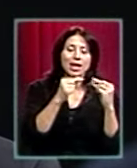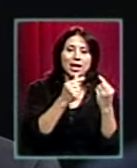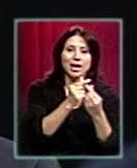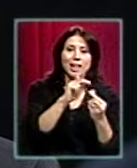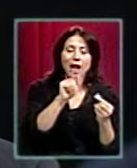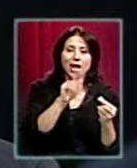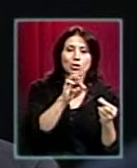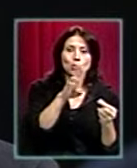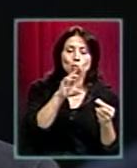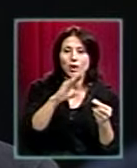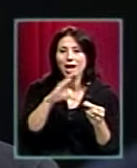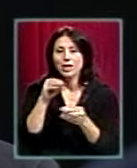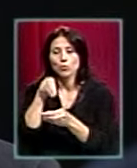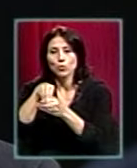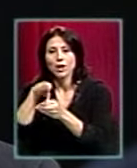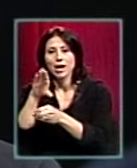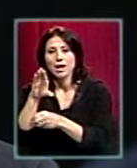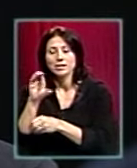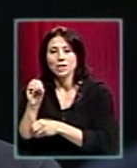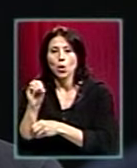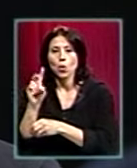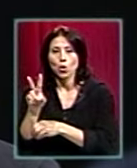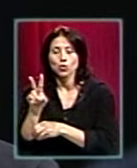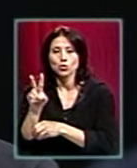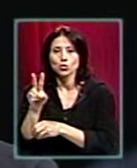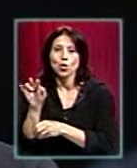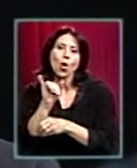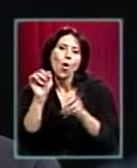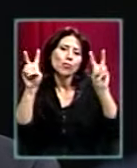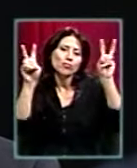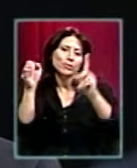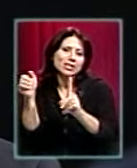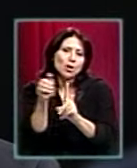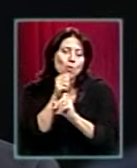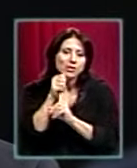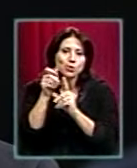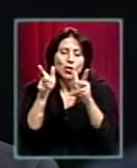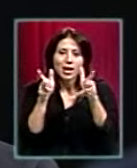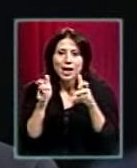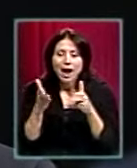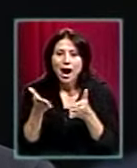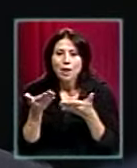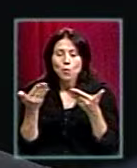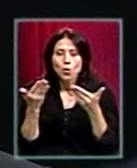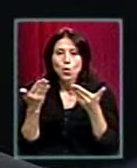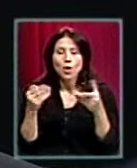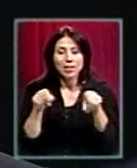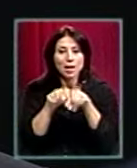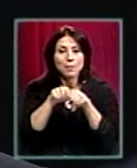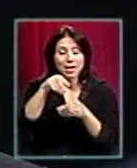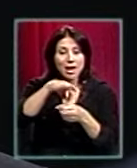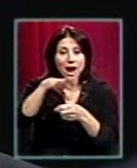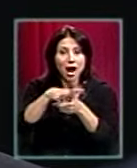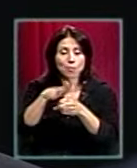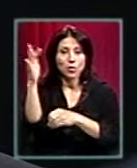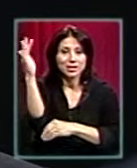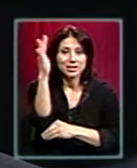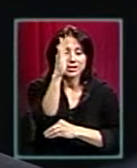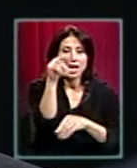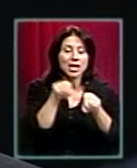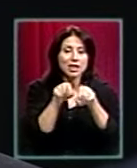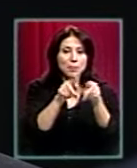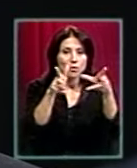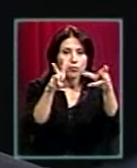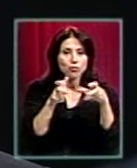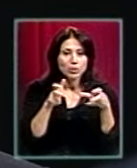carbono, o como le llaman también secuestro de carbono, ¿verdad? Sino que se van a sembrar de tal manera que además de capturar